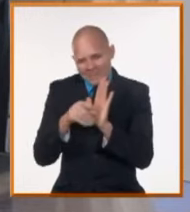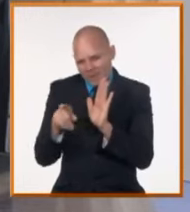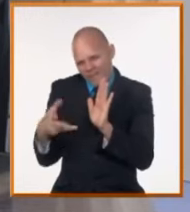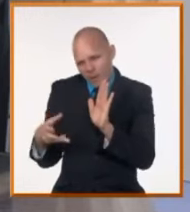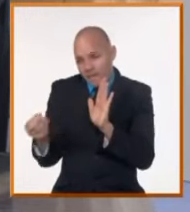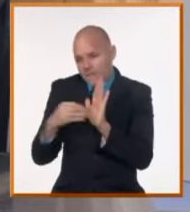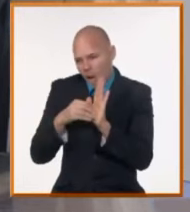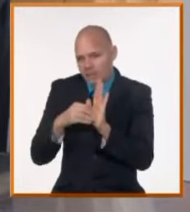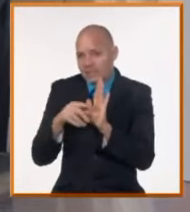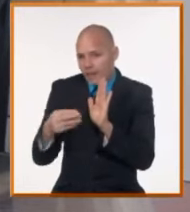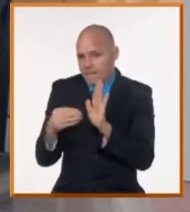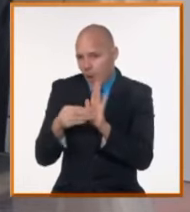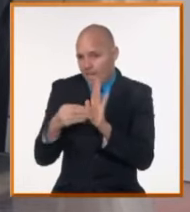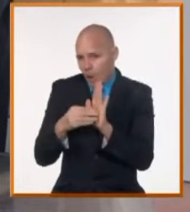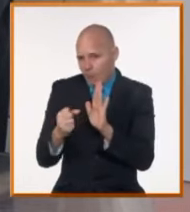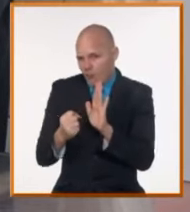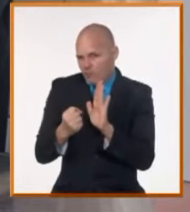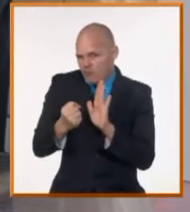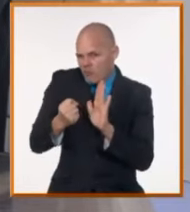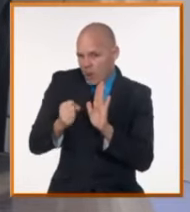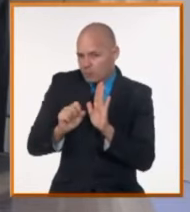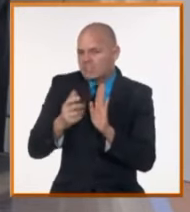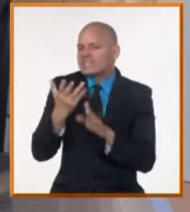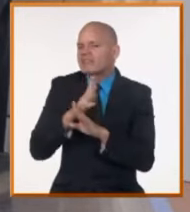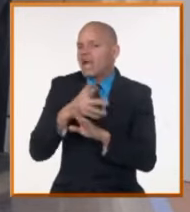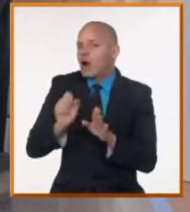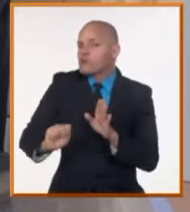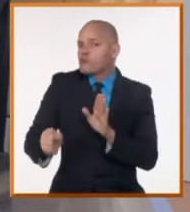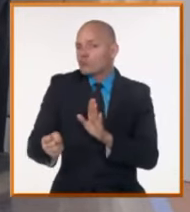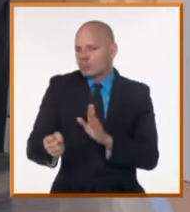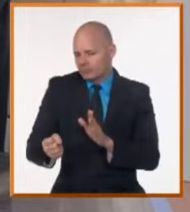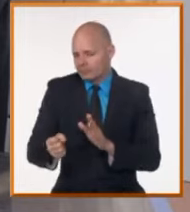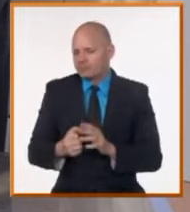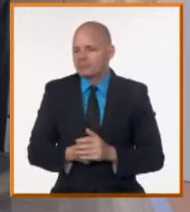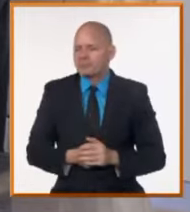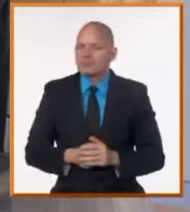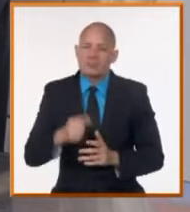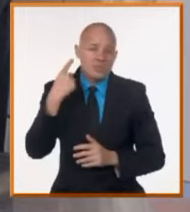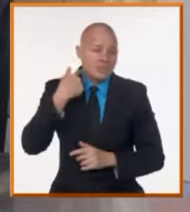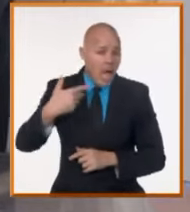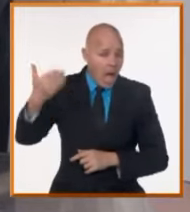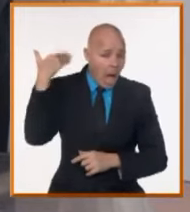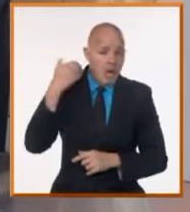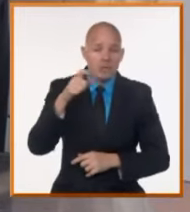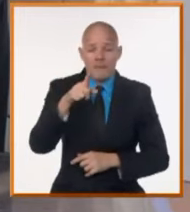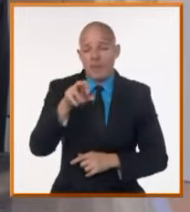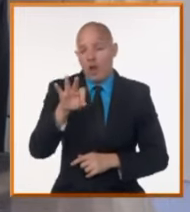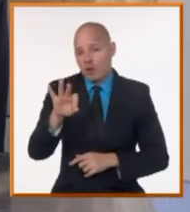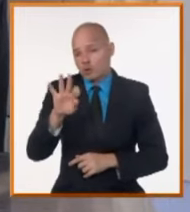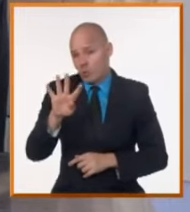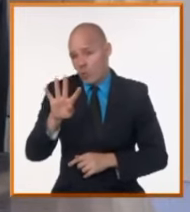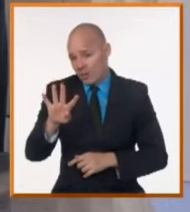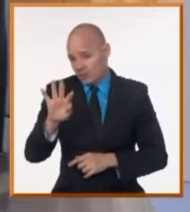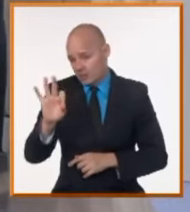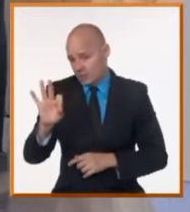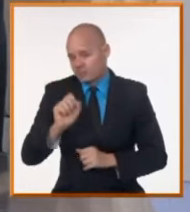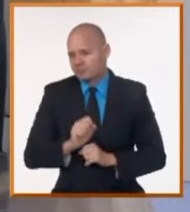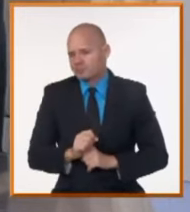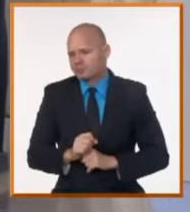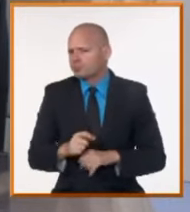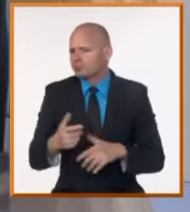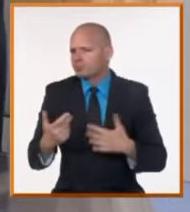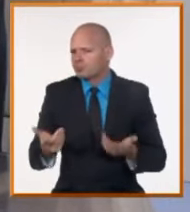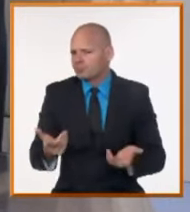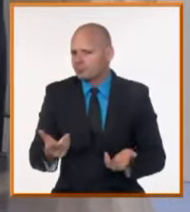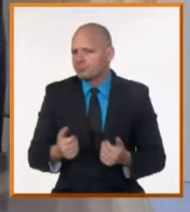Roosevelt. Pero antes de eso está el corolario Polk, del presidente Polk, en el año 1848, en pleno